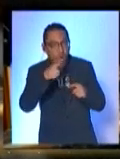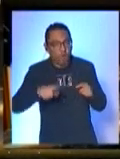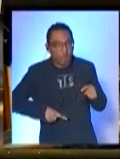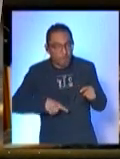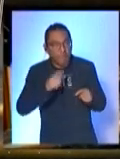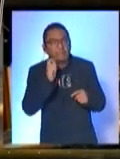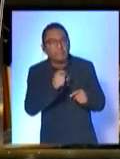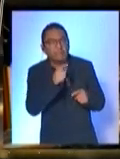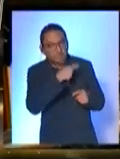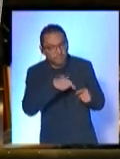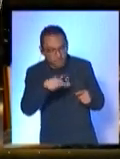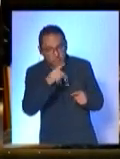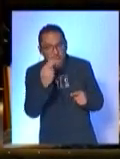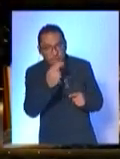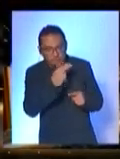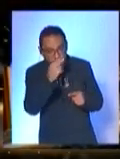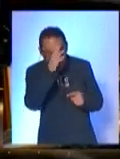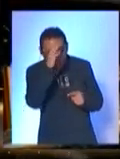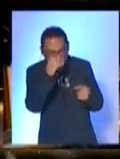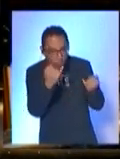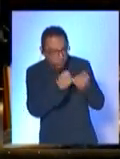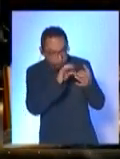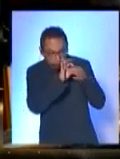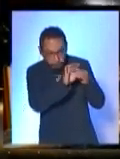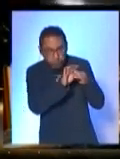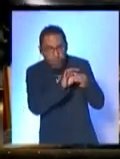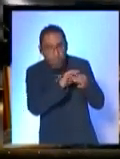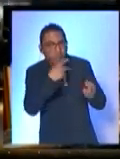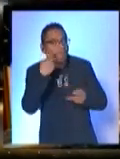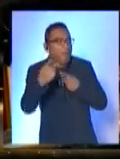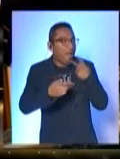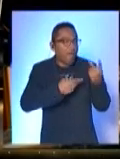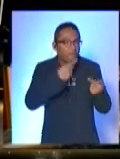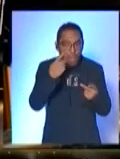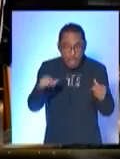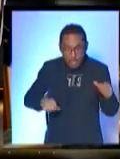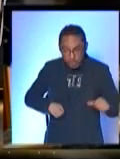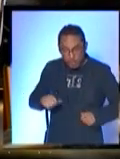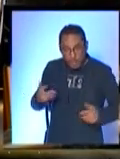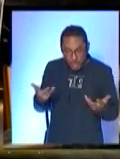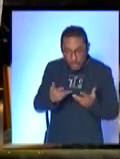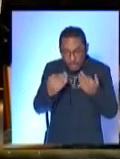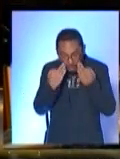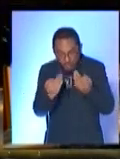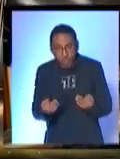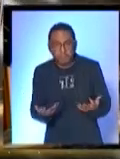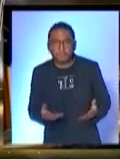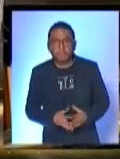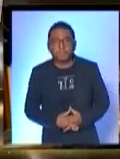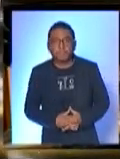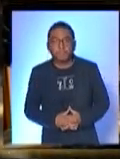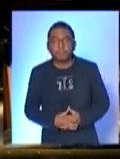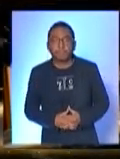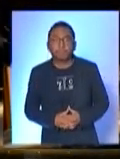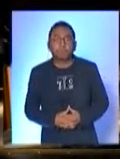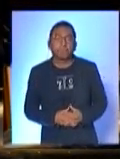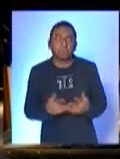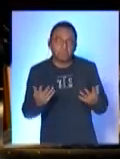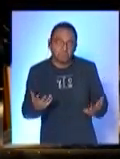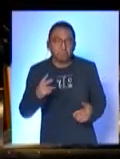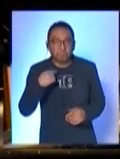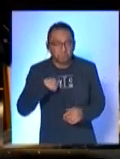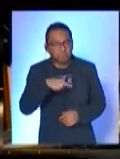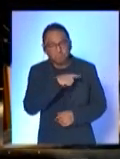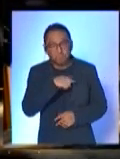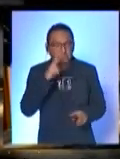de ser gente congruente y la congruencia pues se demuestra únicamente con hechos. Y sí hemos